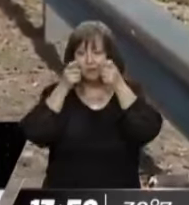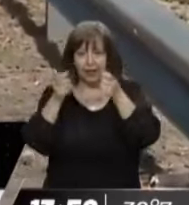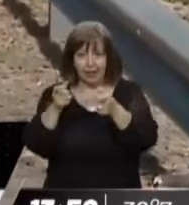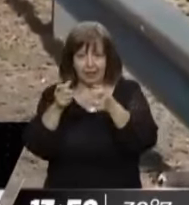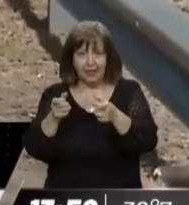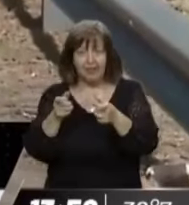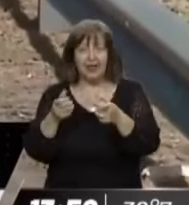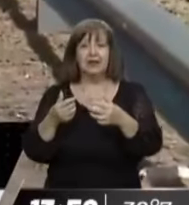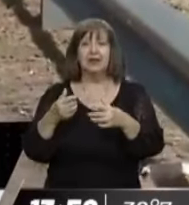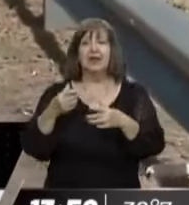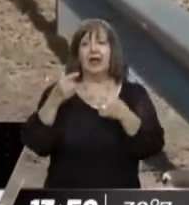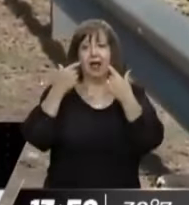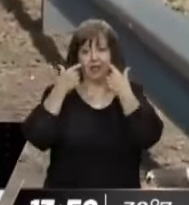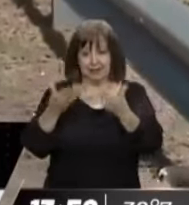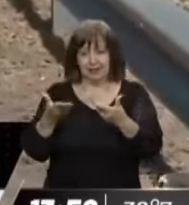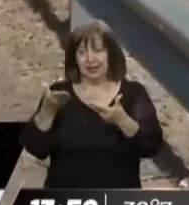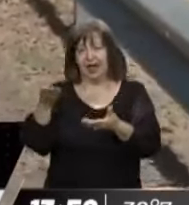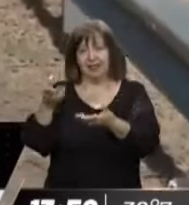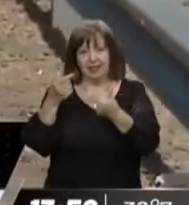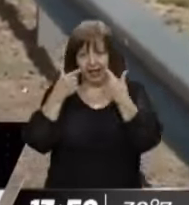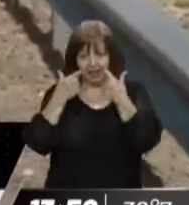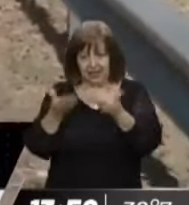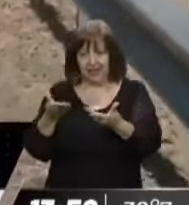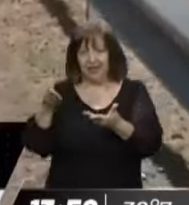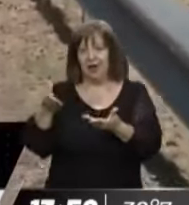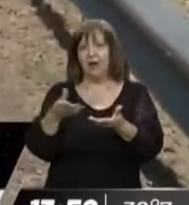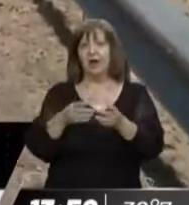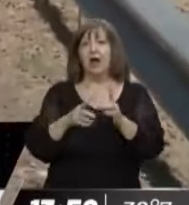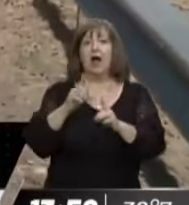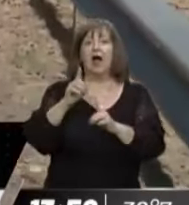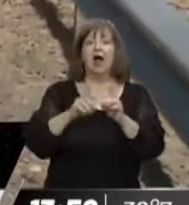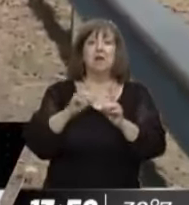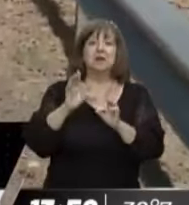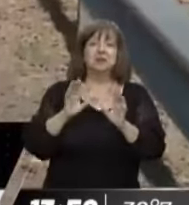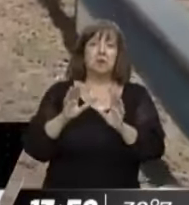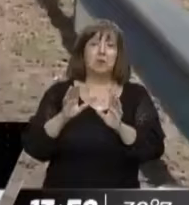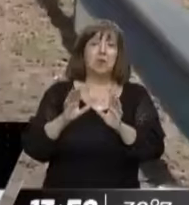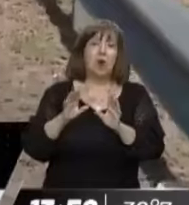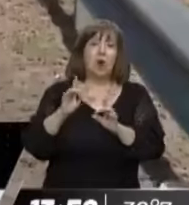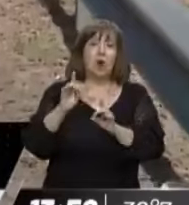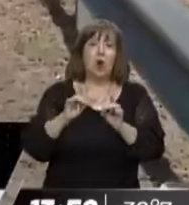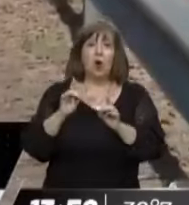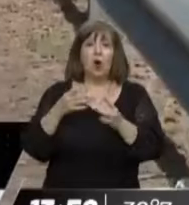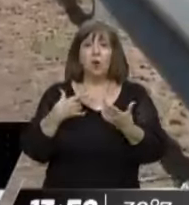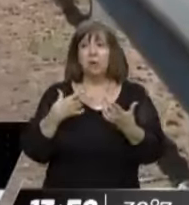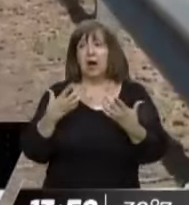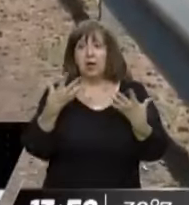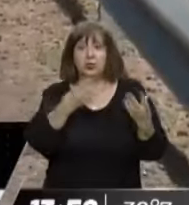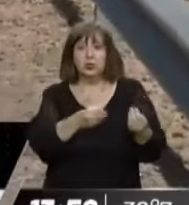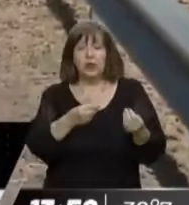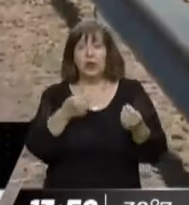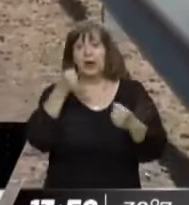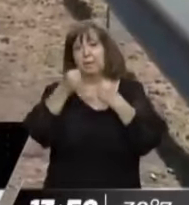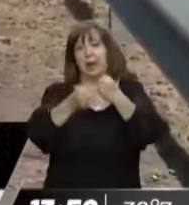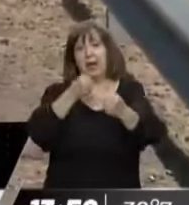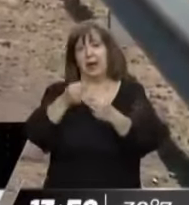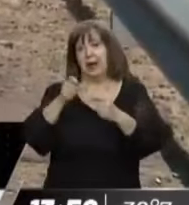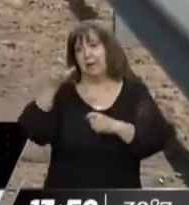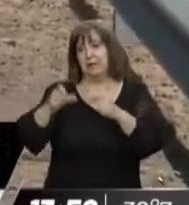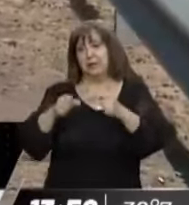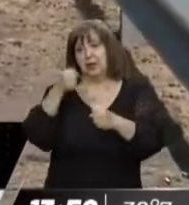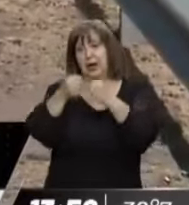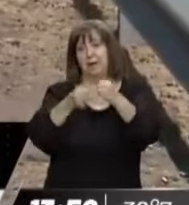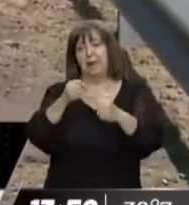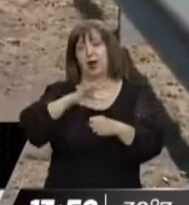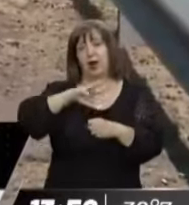el lugar o personas también, creemos que pueden haber estado en distintos comercios de la zona, se acercaron para detenerlo,